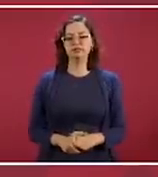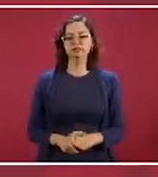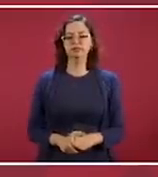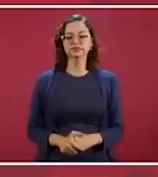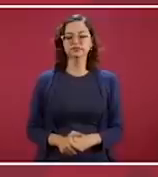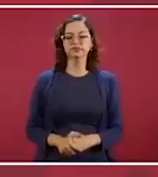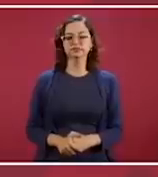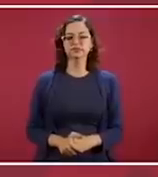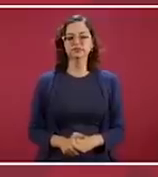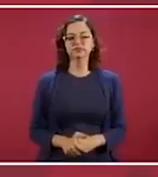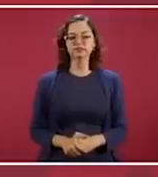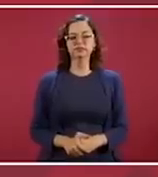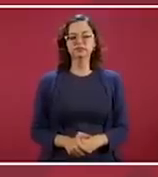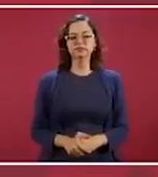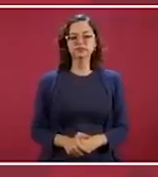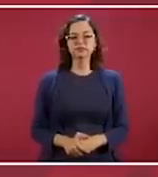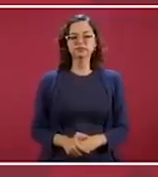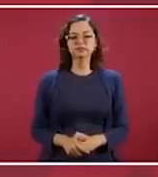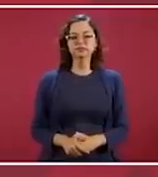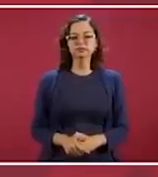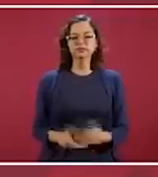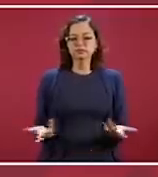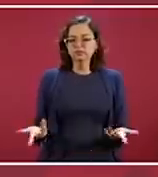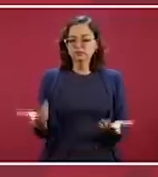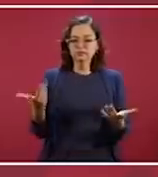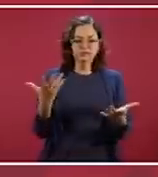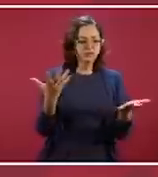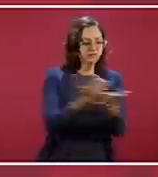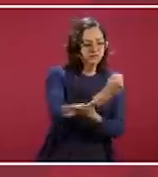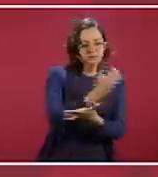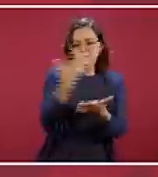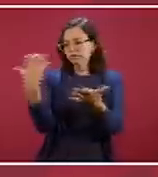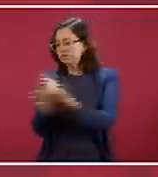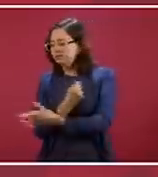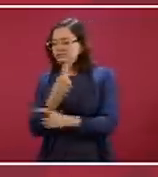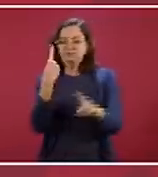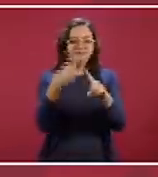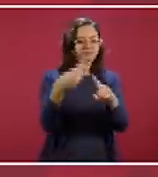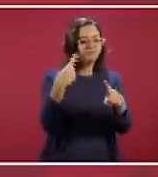y que no importa quién gane,